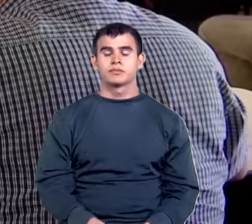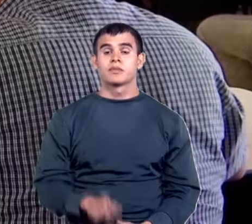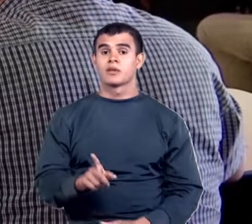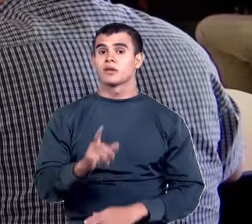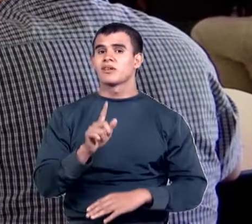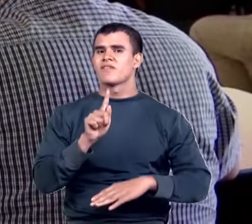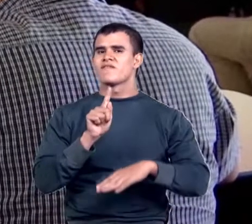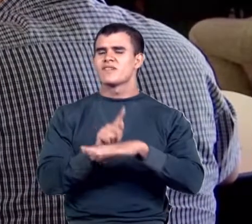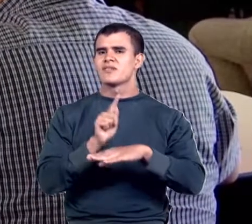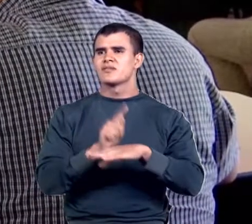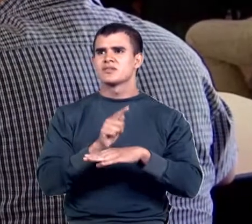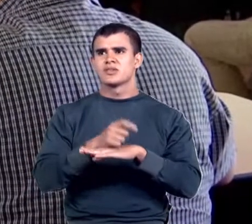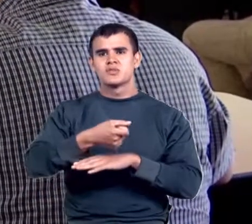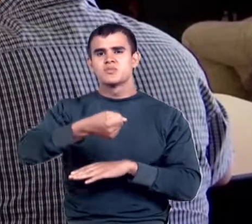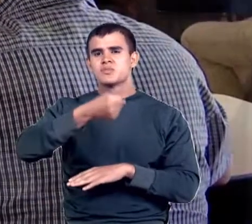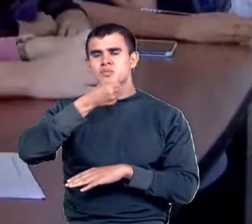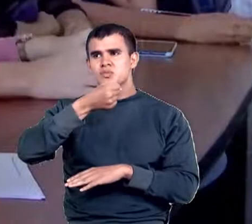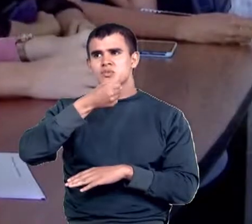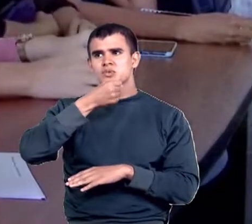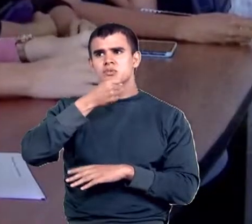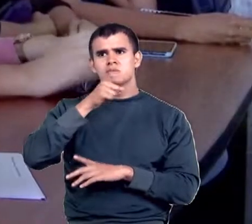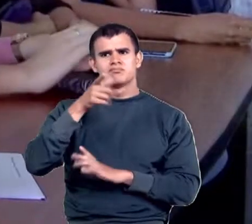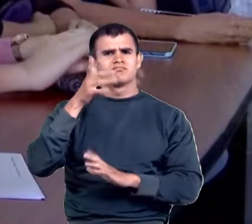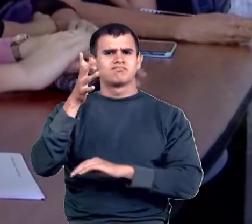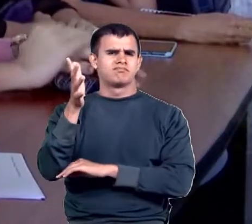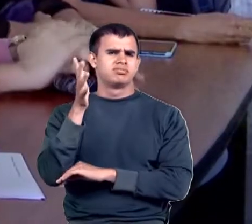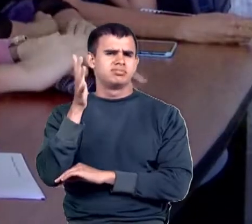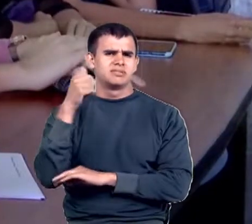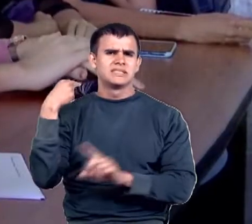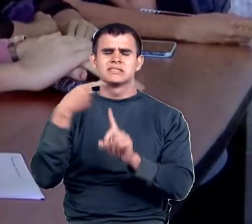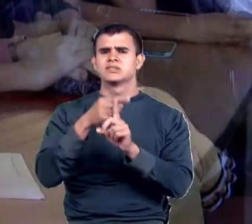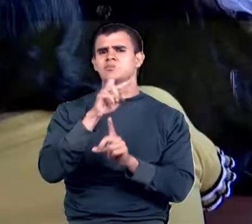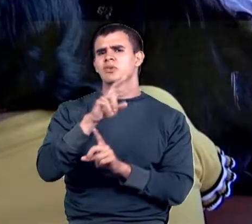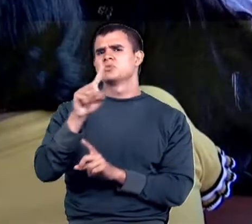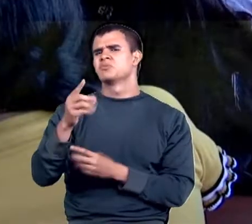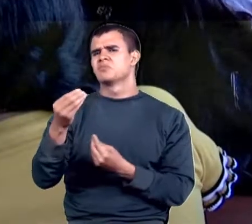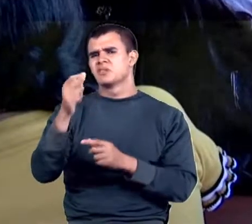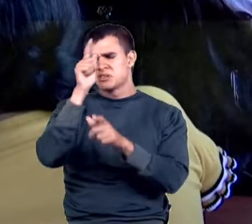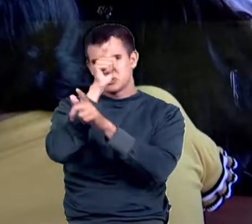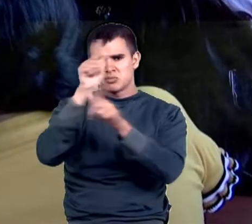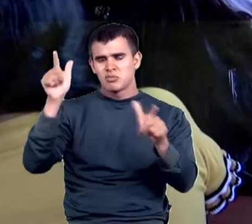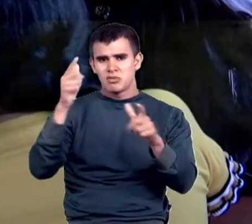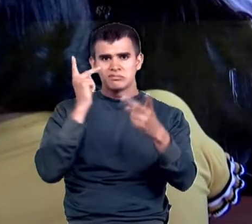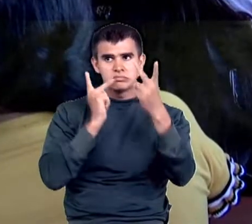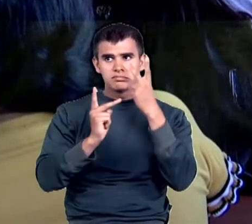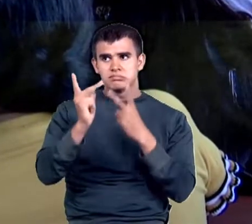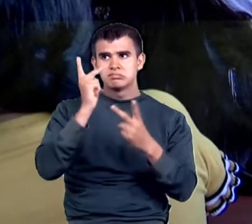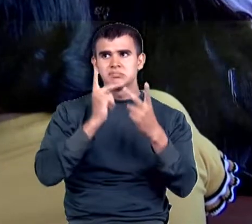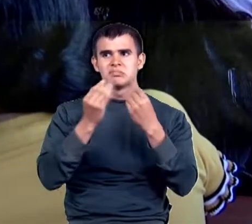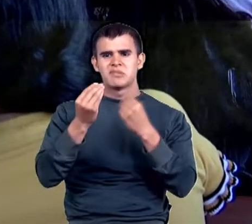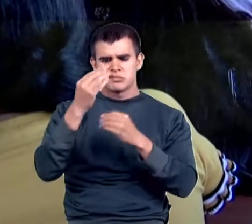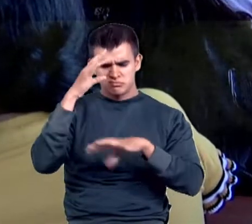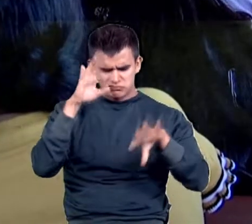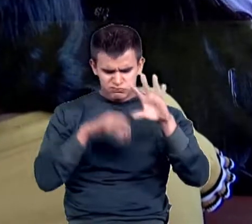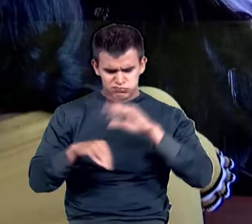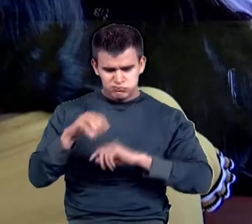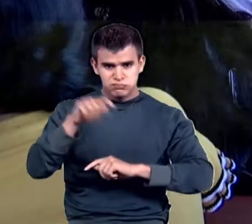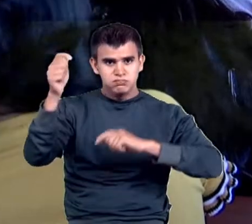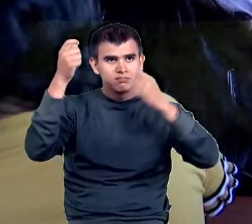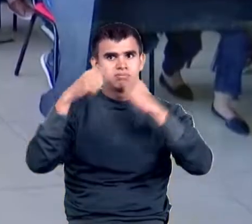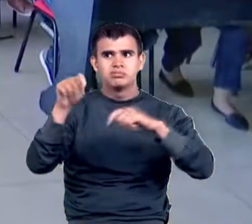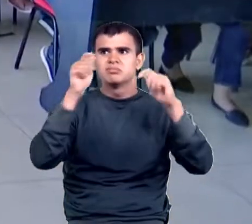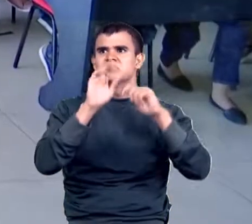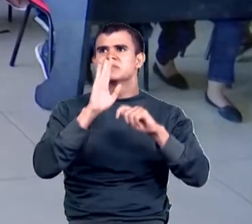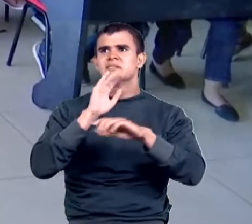La Facultad de Comunicación y Publicidad realizó el conversatorio Siglo XXI, titulado Lenguaje Audiovisual y Tecnología para la Comunicación